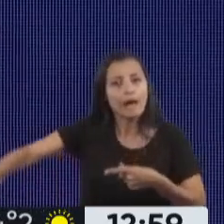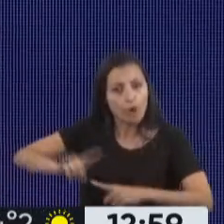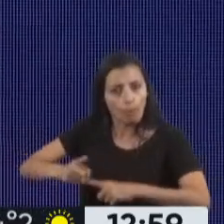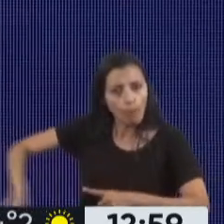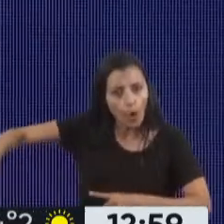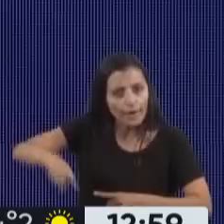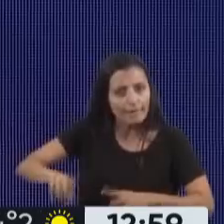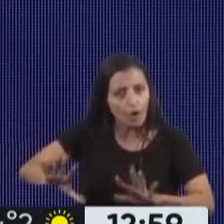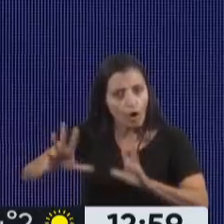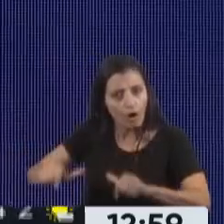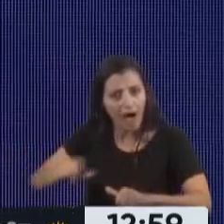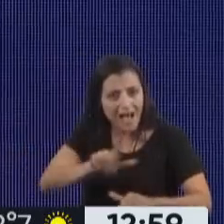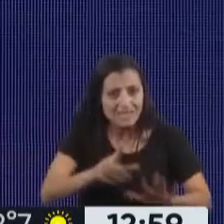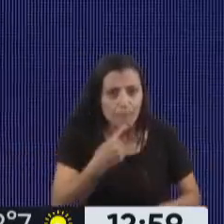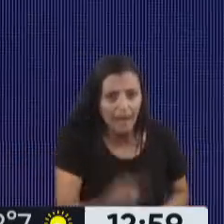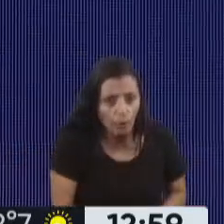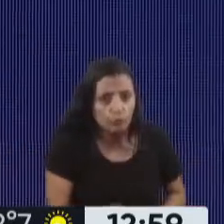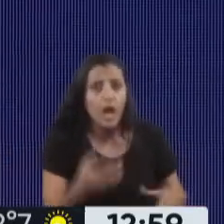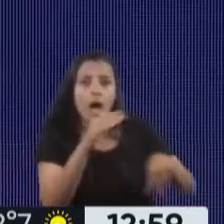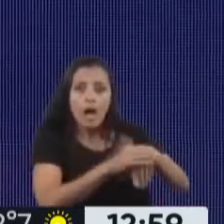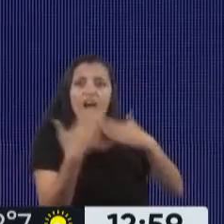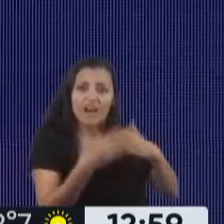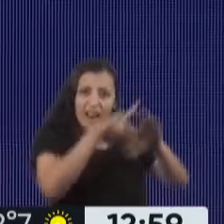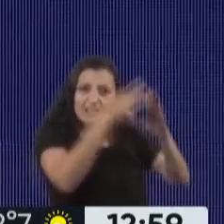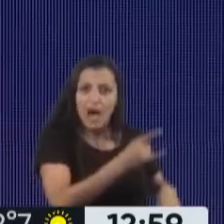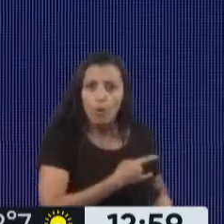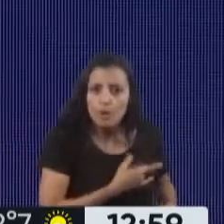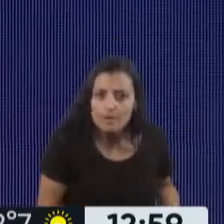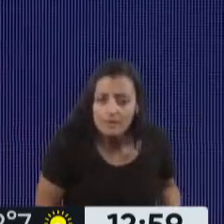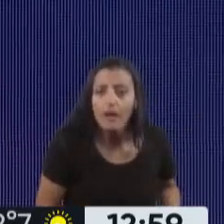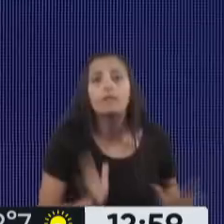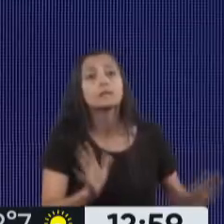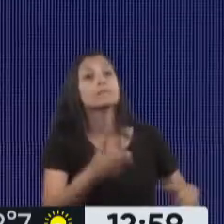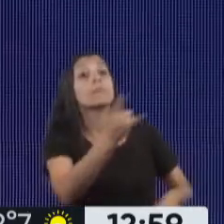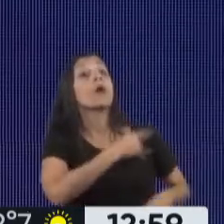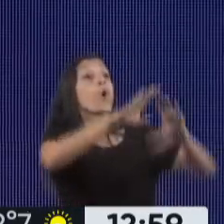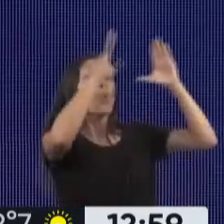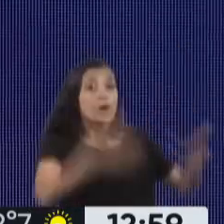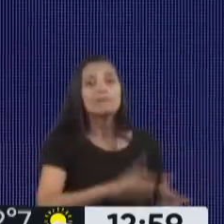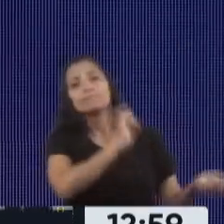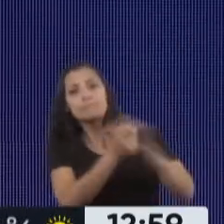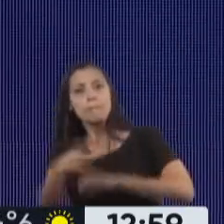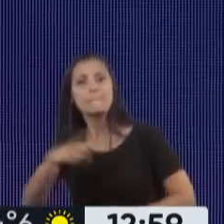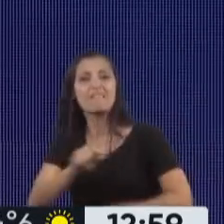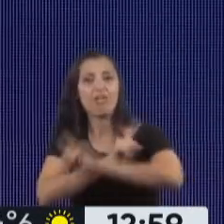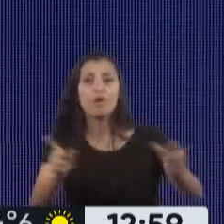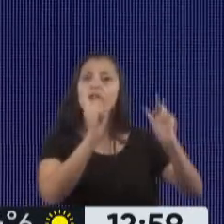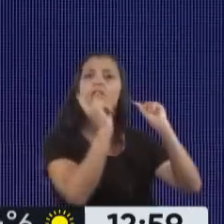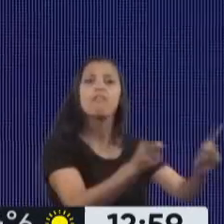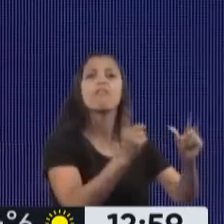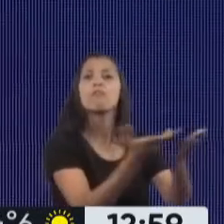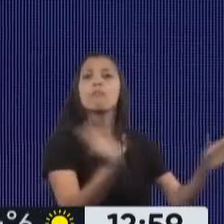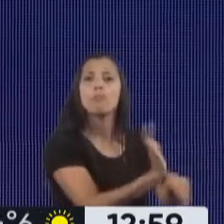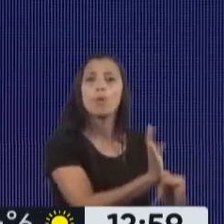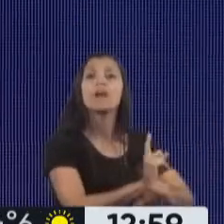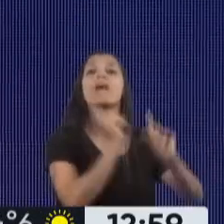es la pregunta. Las universidades no van a ser privatizadas, van a seguir siendo públicas y